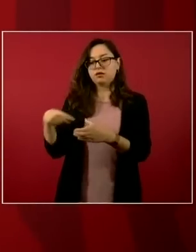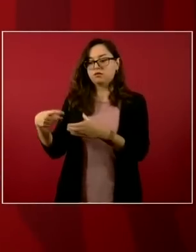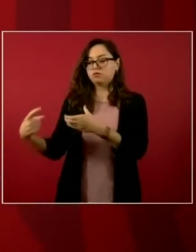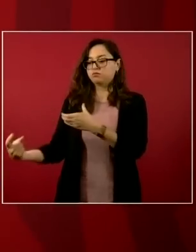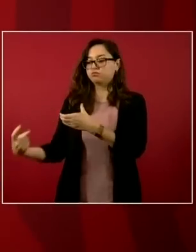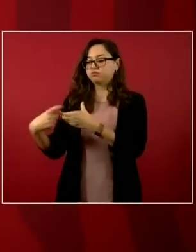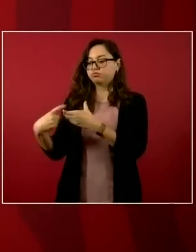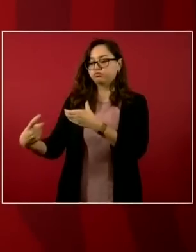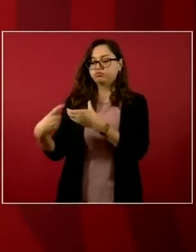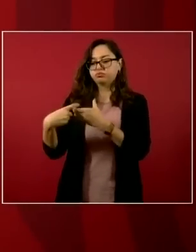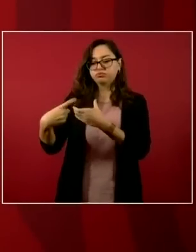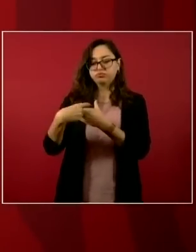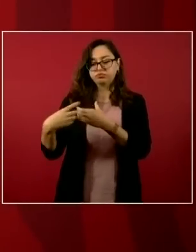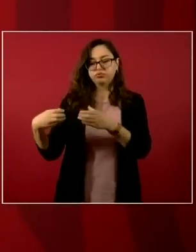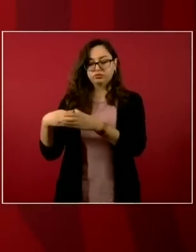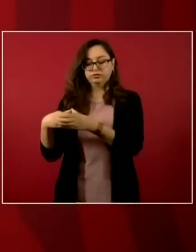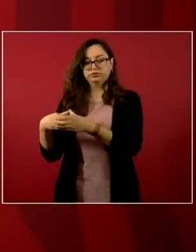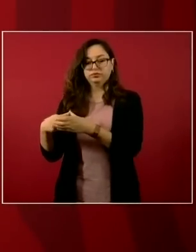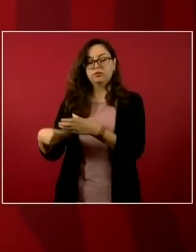indebidamente